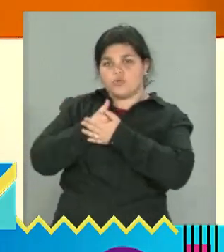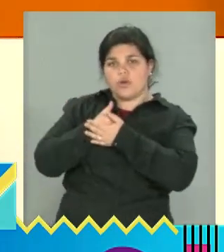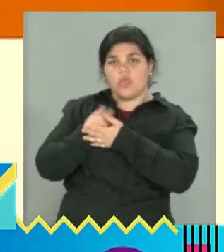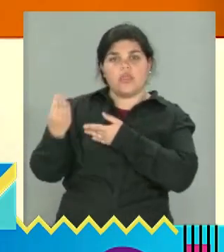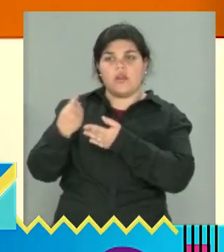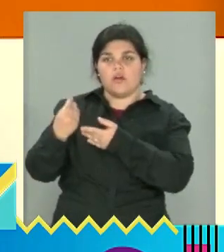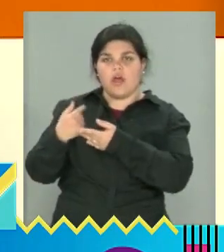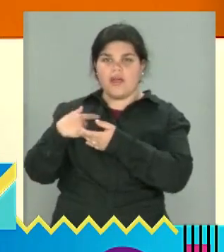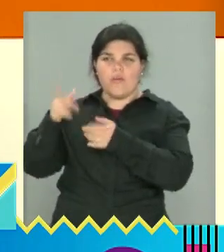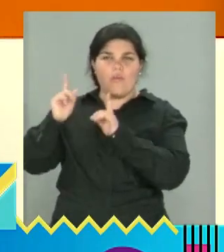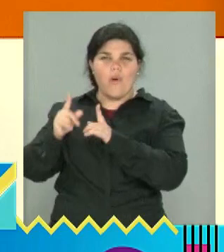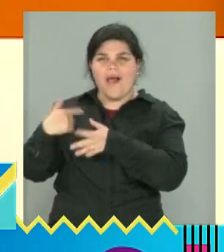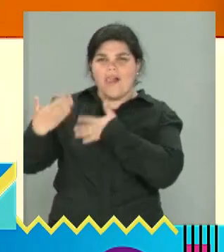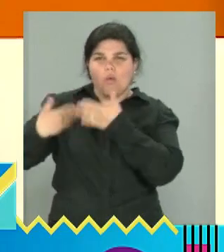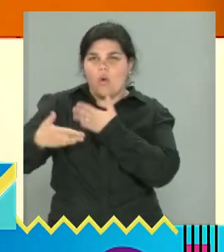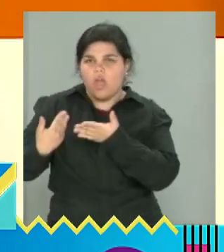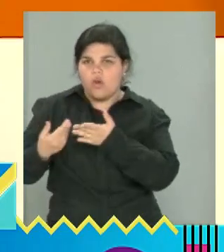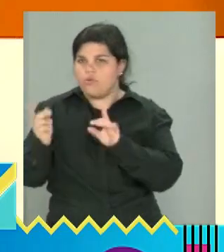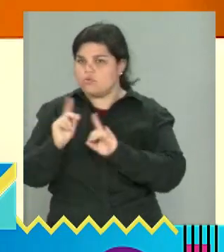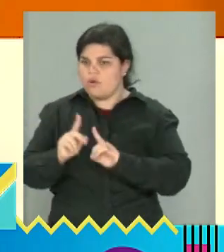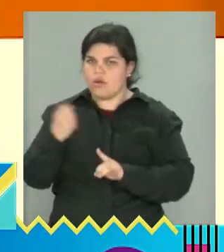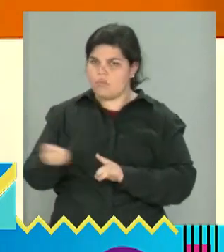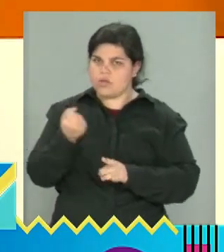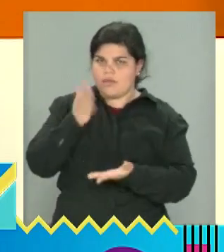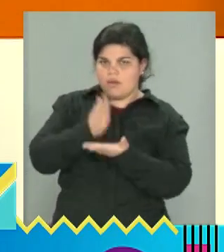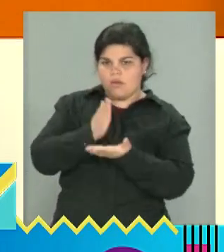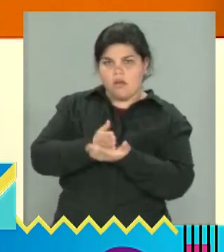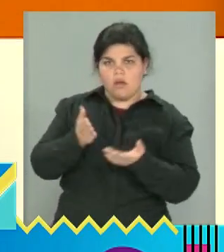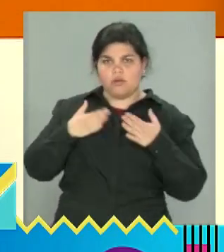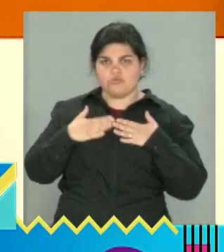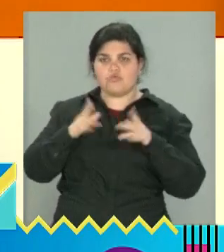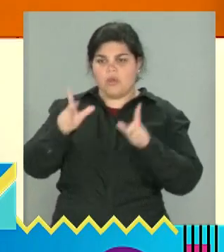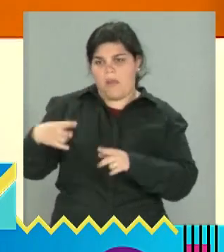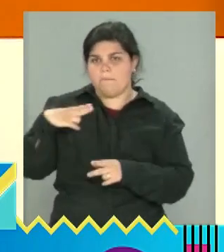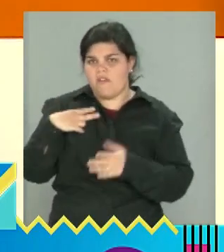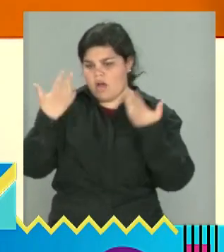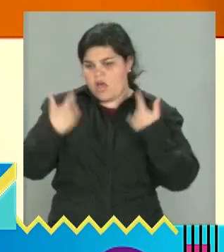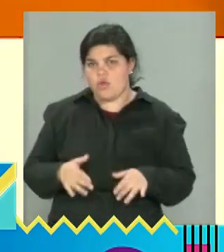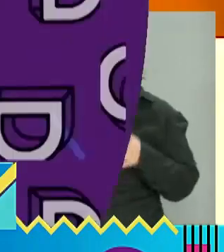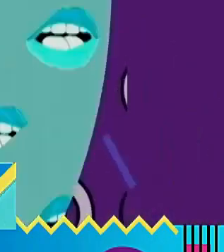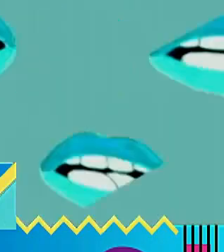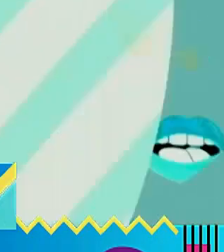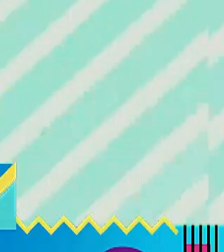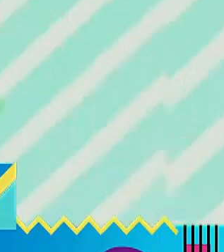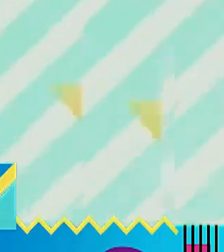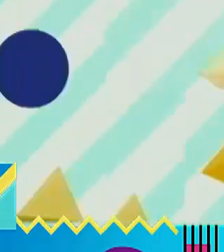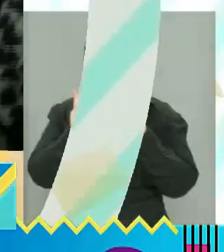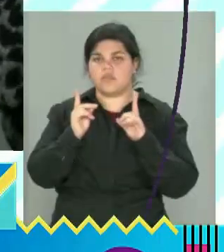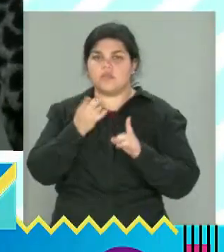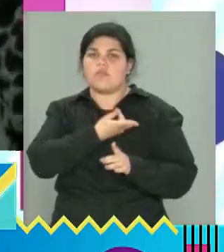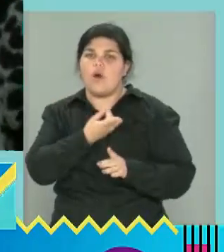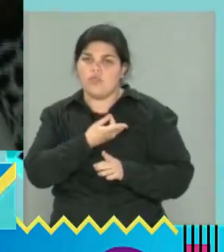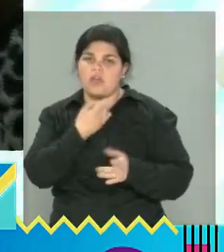entonces que sepan que no es un juego, que ellos tienen derecho, que tienen una intimidad, dónde pueden hablar, a quién se lo pueden decir,